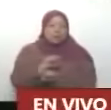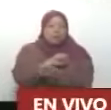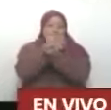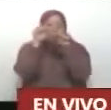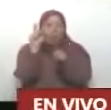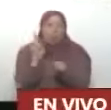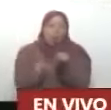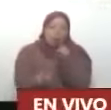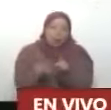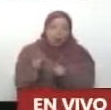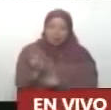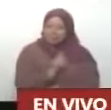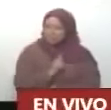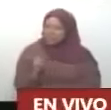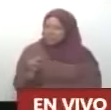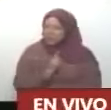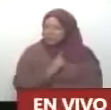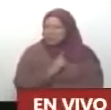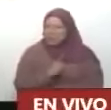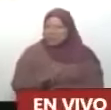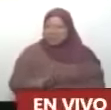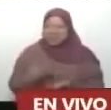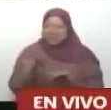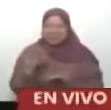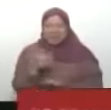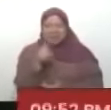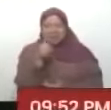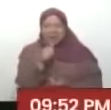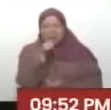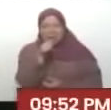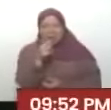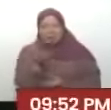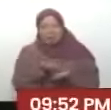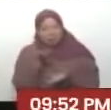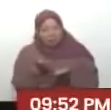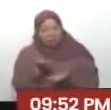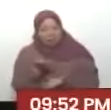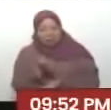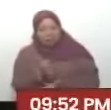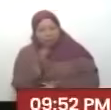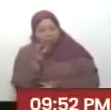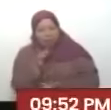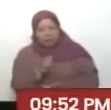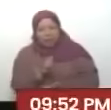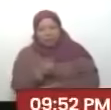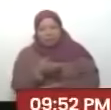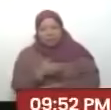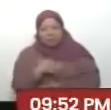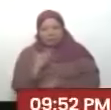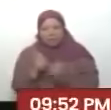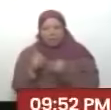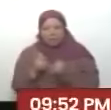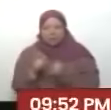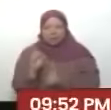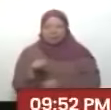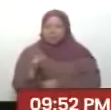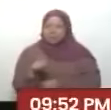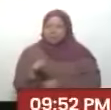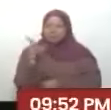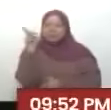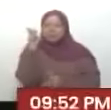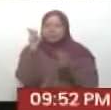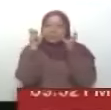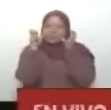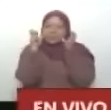con algún estimulante? ¿Con algún calientico necesitan? ¿Ah? Sí, sí. Ajá, para